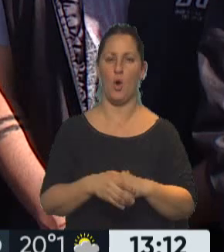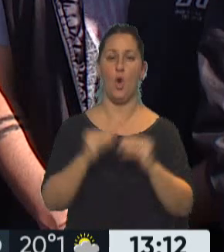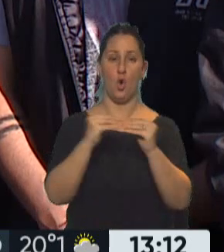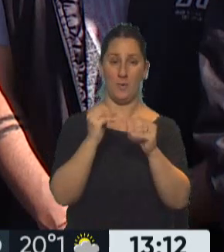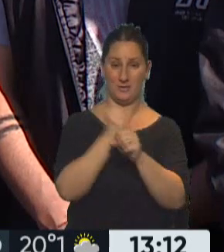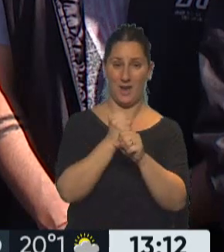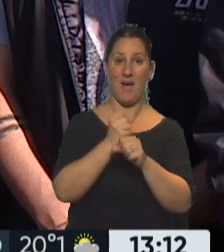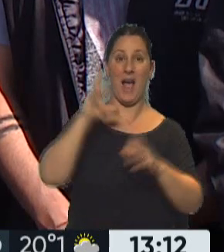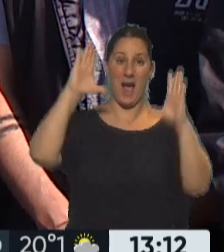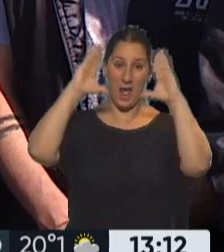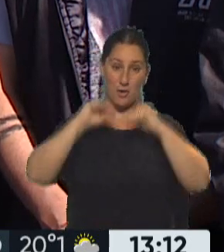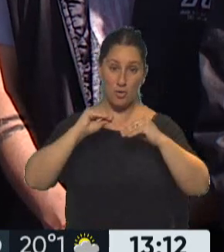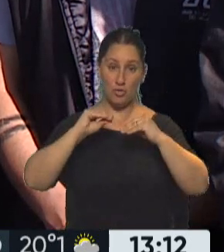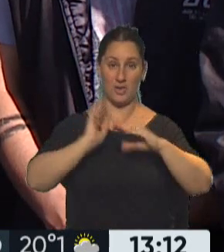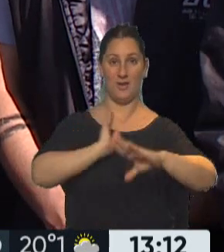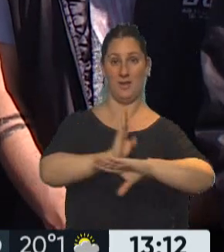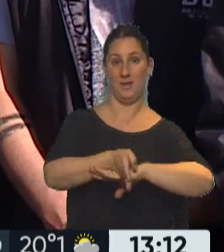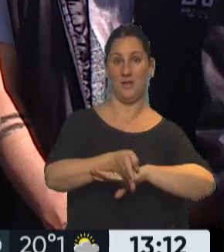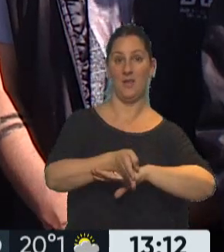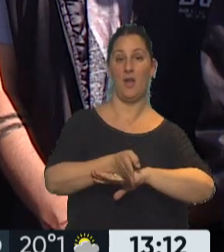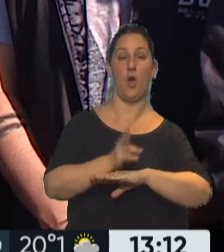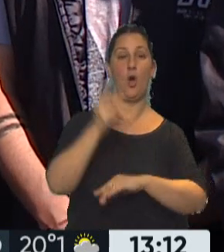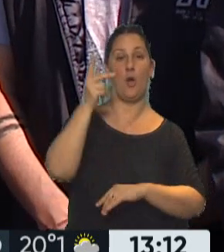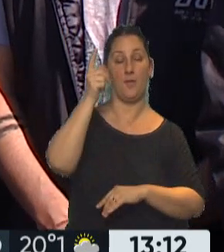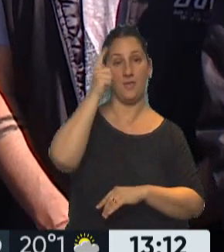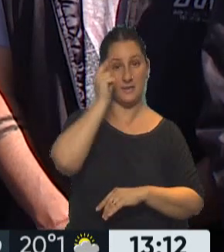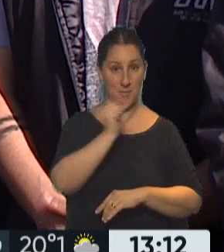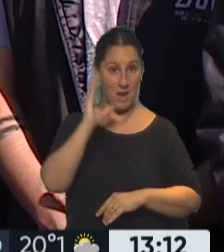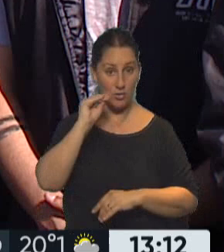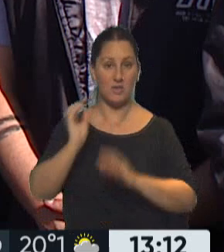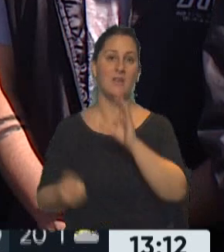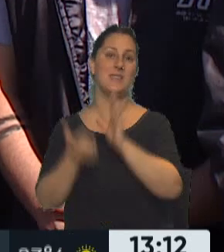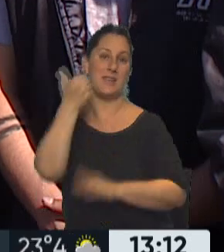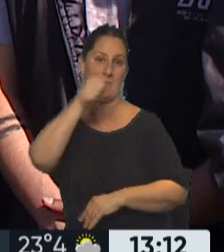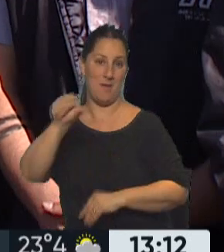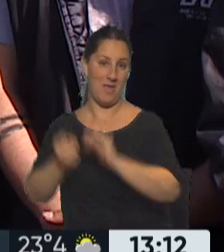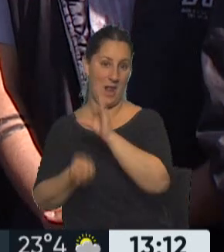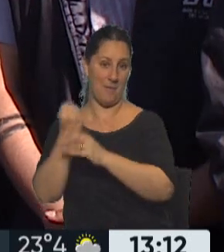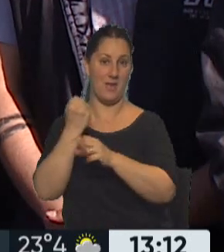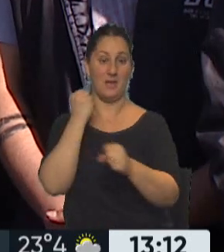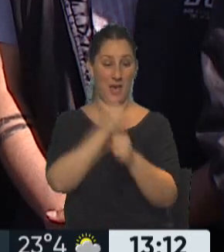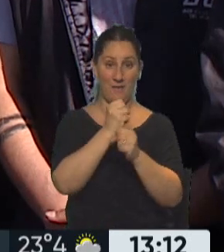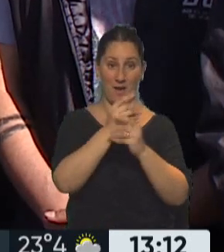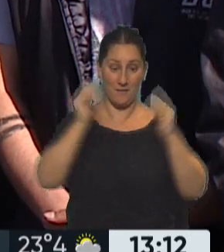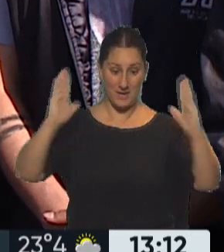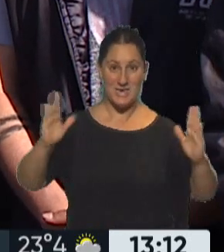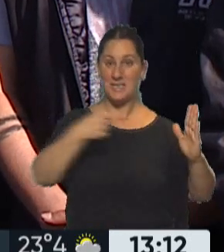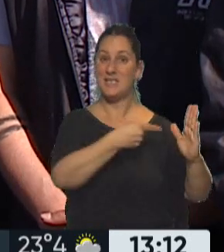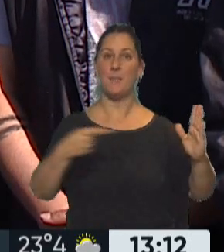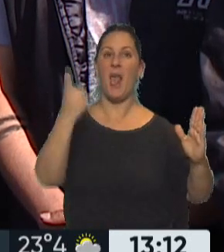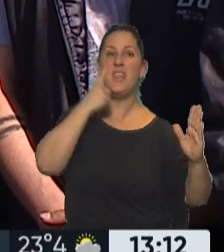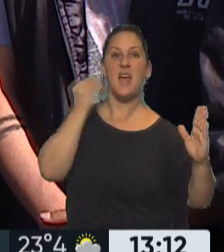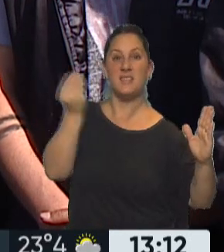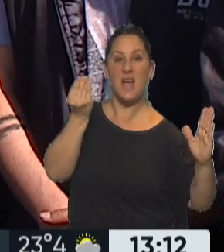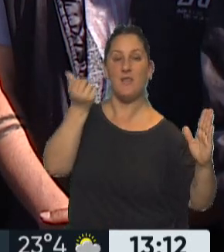trabajan durante el turno noche, que ingresan a trabajar 22-30 horas y salen a las 6-30 horas, terminan de cumplir su semana el día sábado a